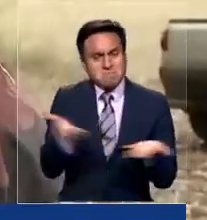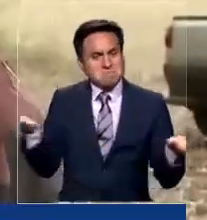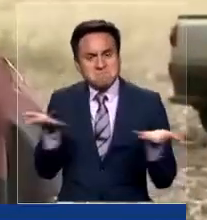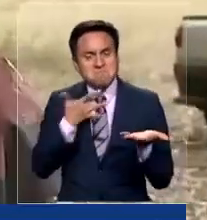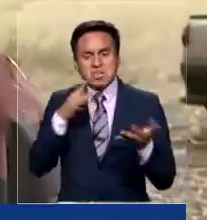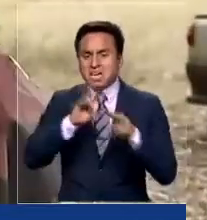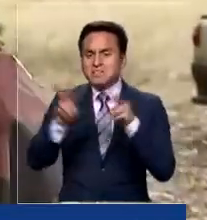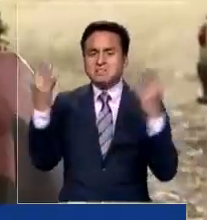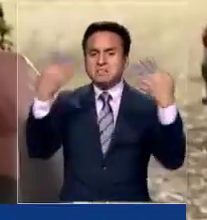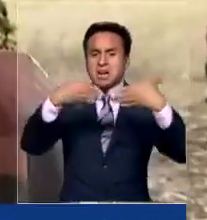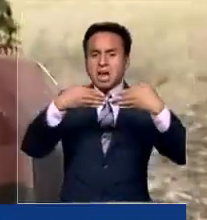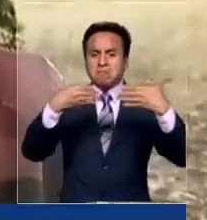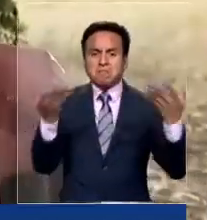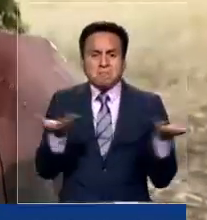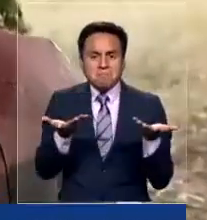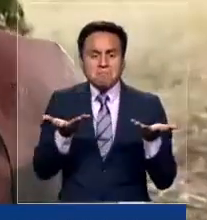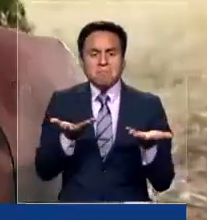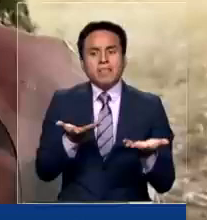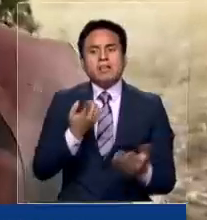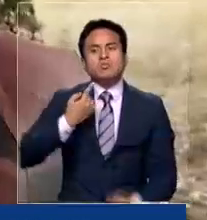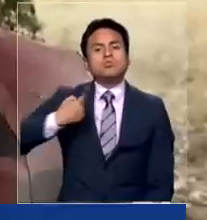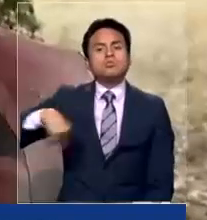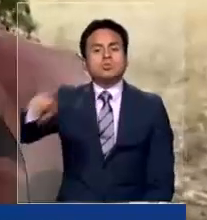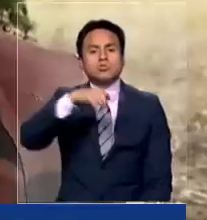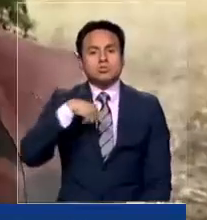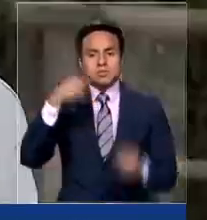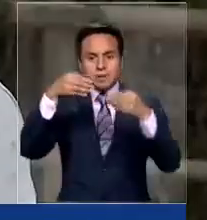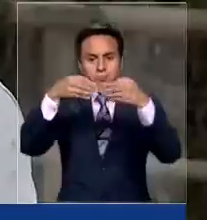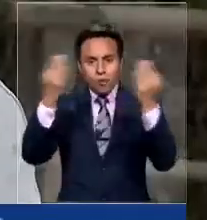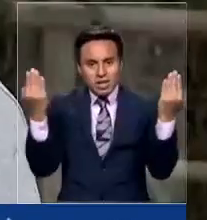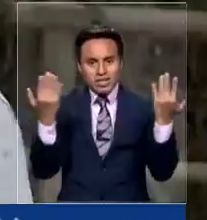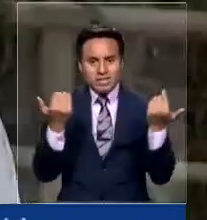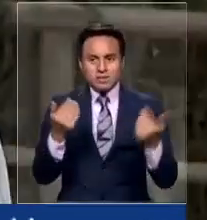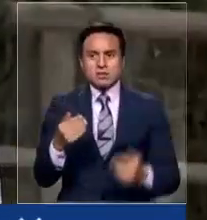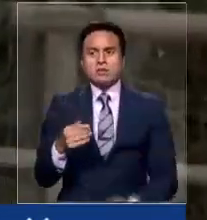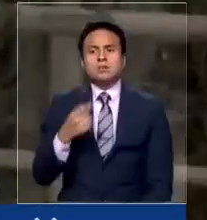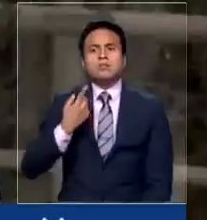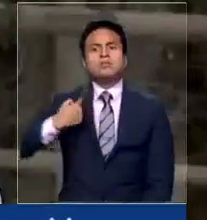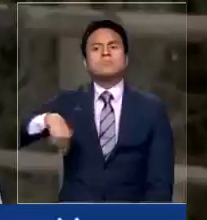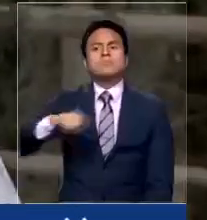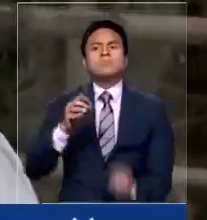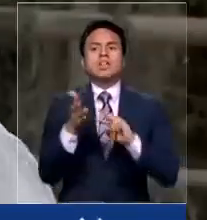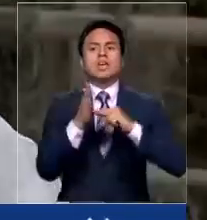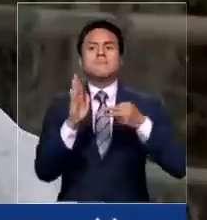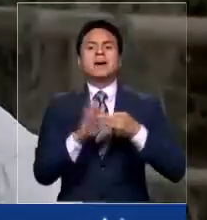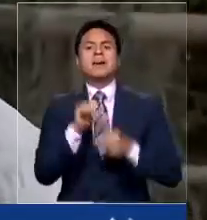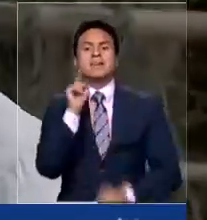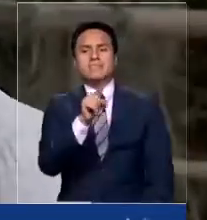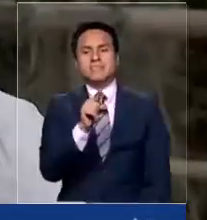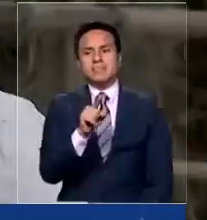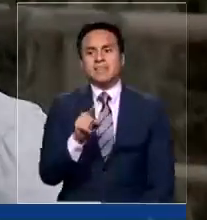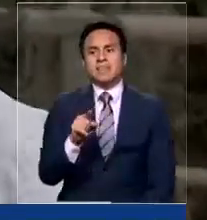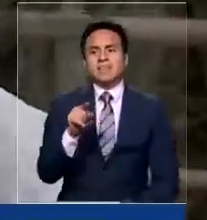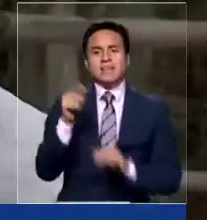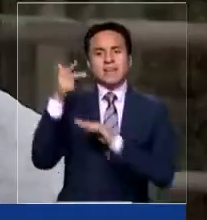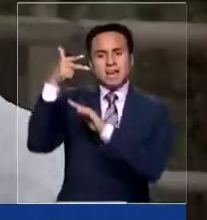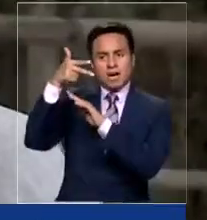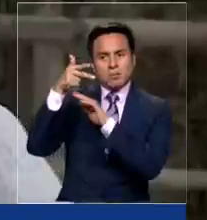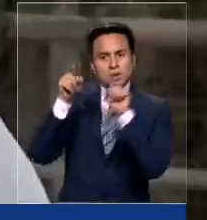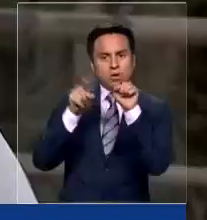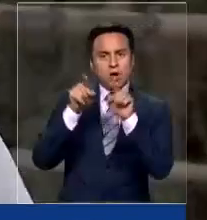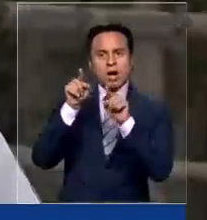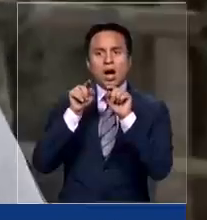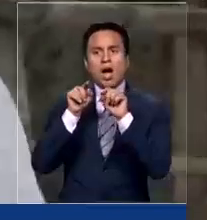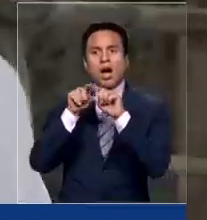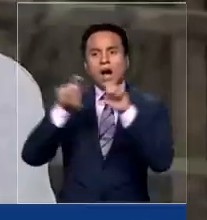está detrás de esto por eso estamos acá para que se abra esta vuelta problema más grande nosotros esto es como esta cámara que tienen acá y